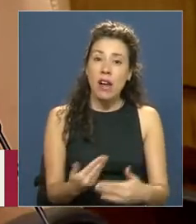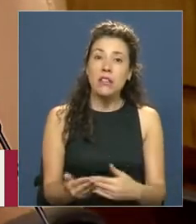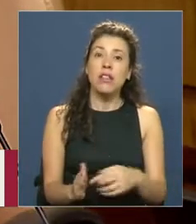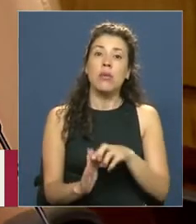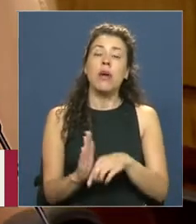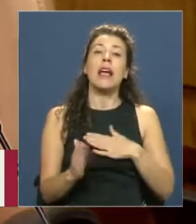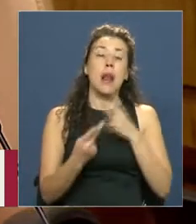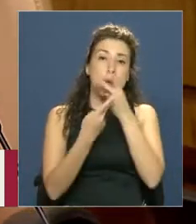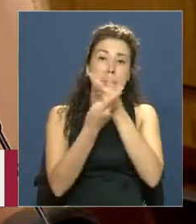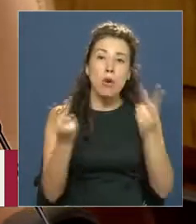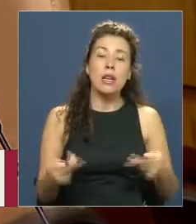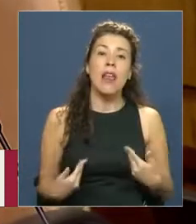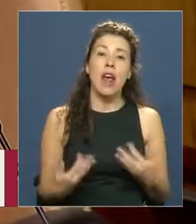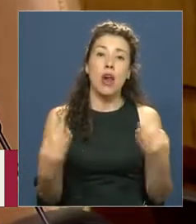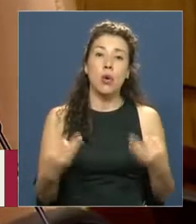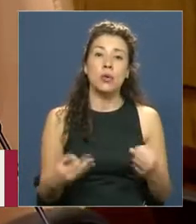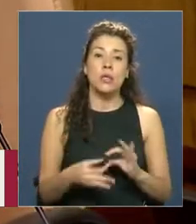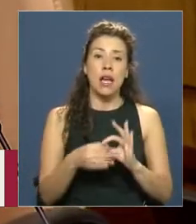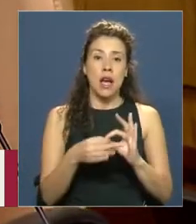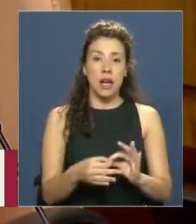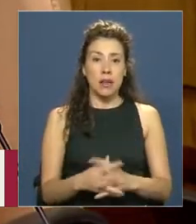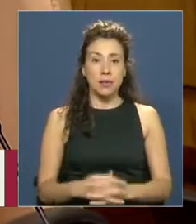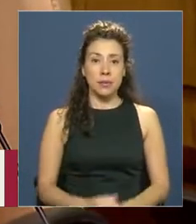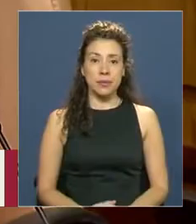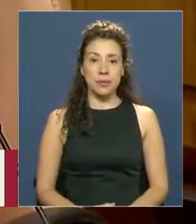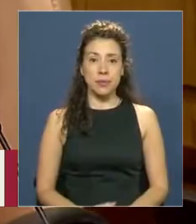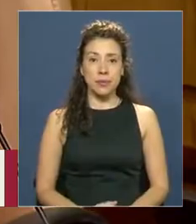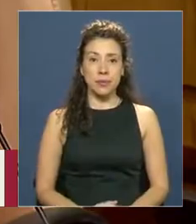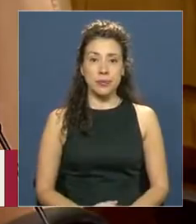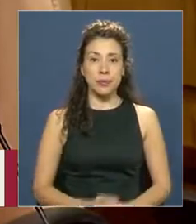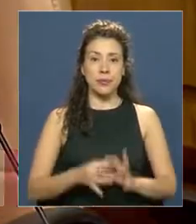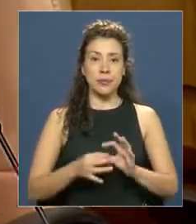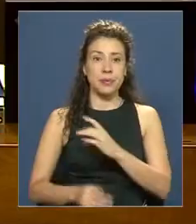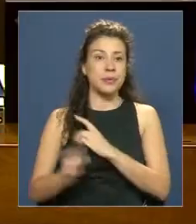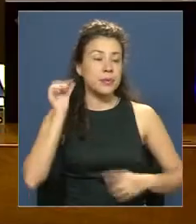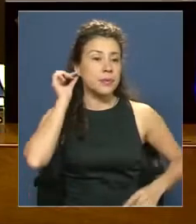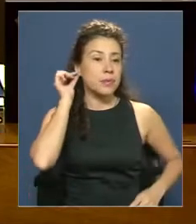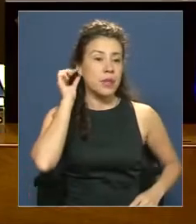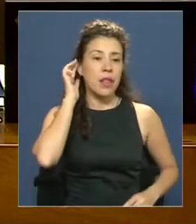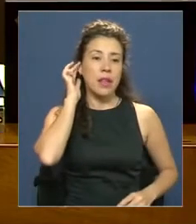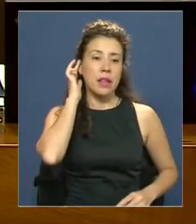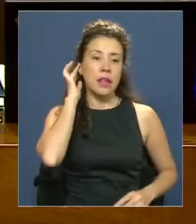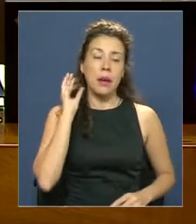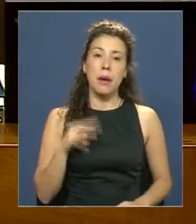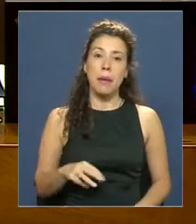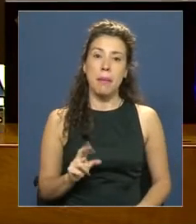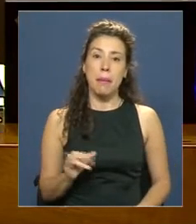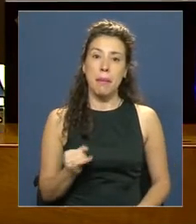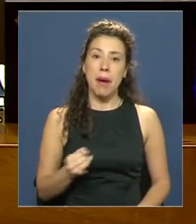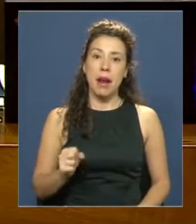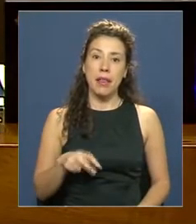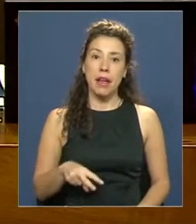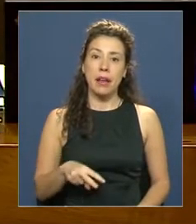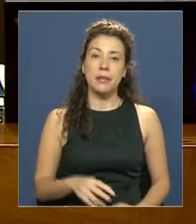la visibilización y la justicia. Muchas gracias. Gracias, señora diputada, doña Carolina Marzán. Se